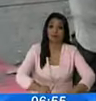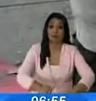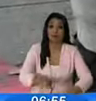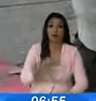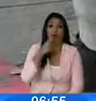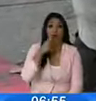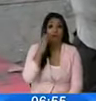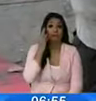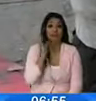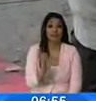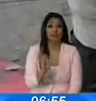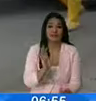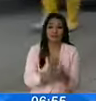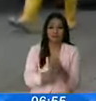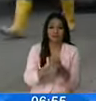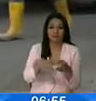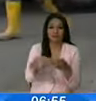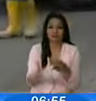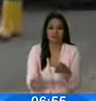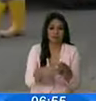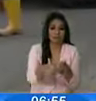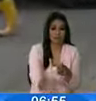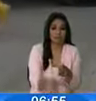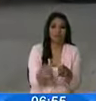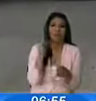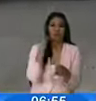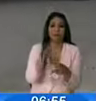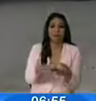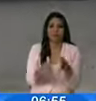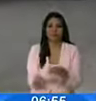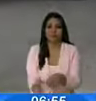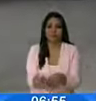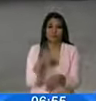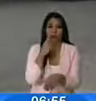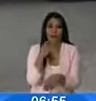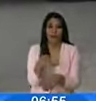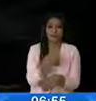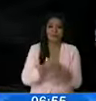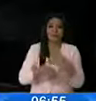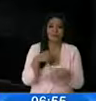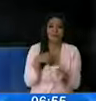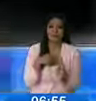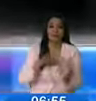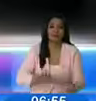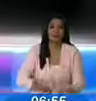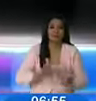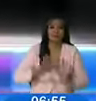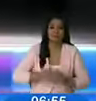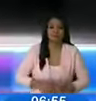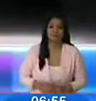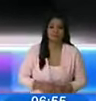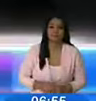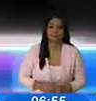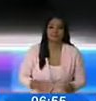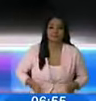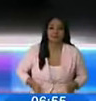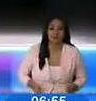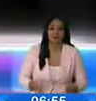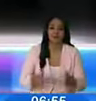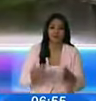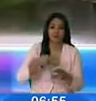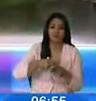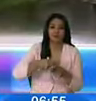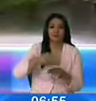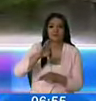pareja de esposos, dejando sin vida a la fémina y malherido a su acompañante. El accidente se produjo en la vía Balosa a